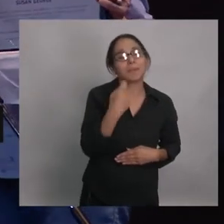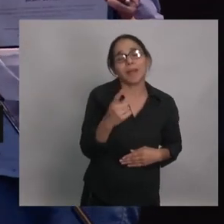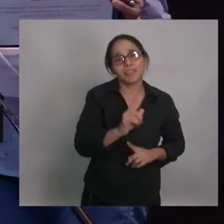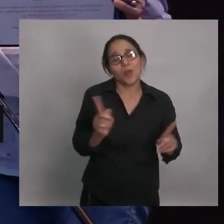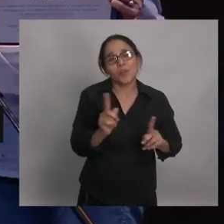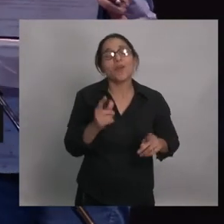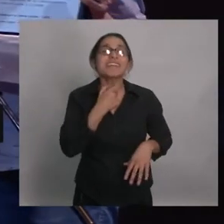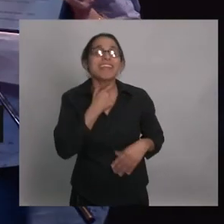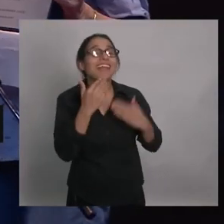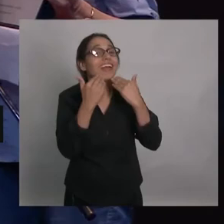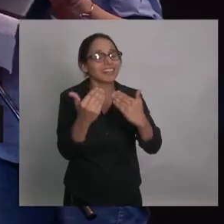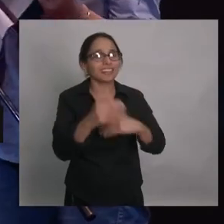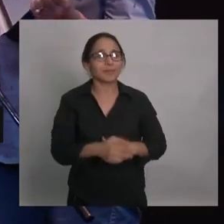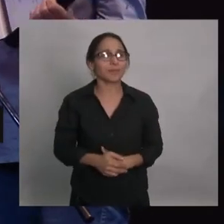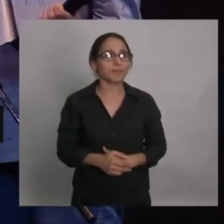y